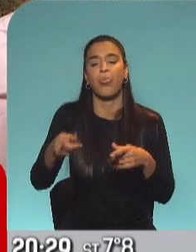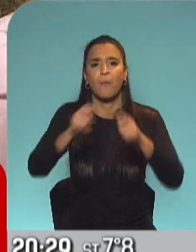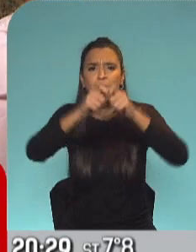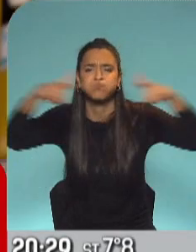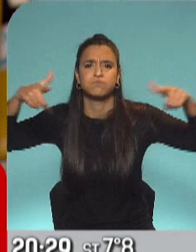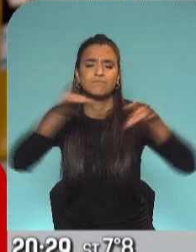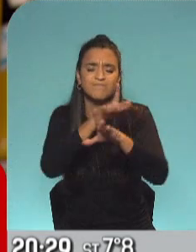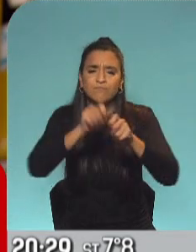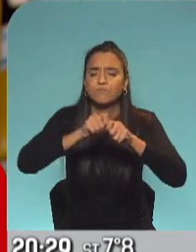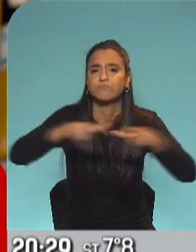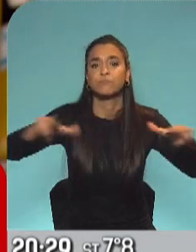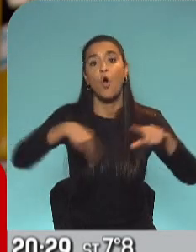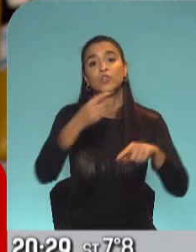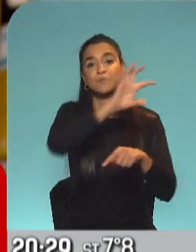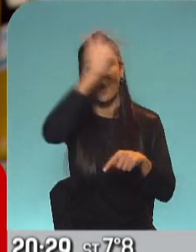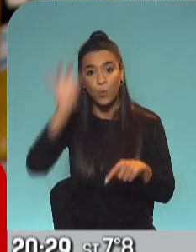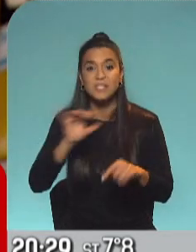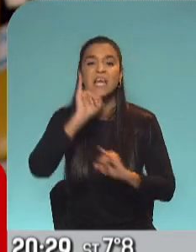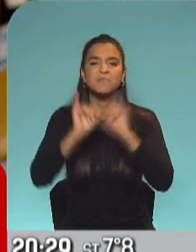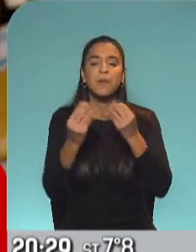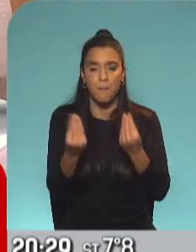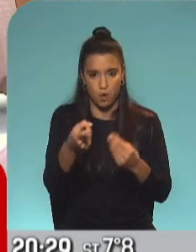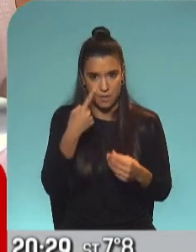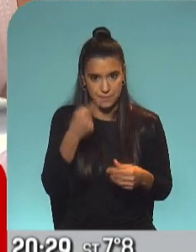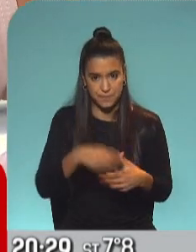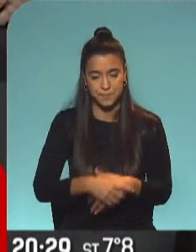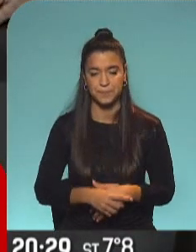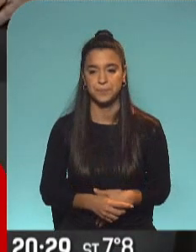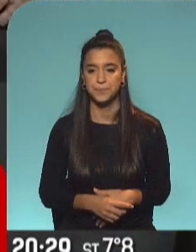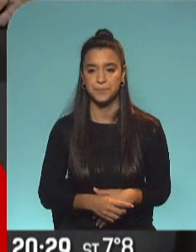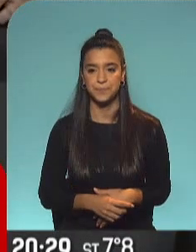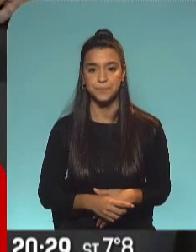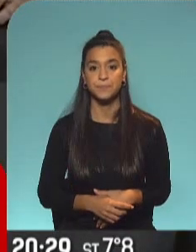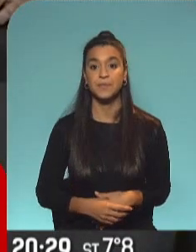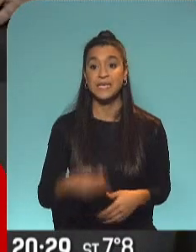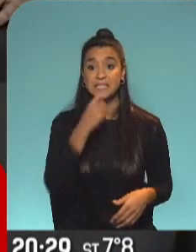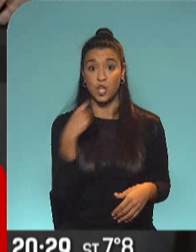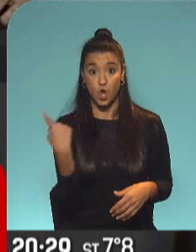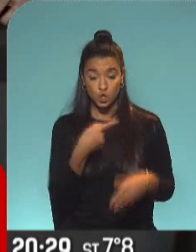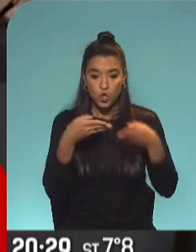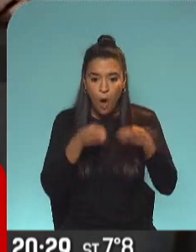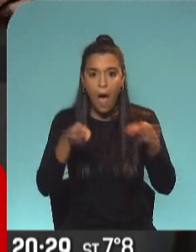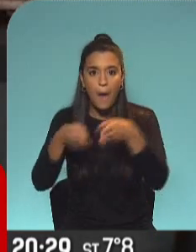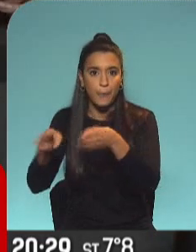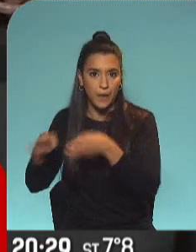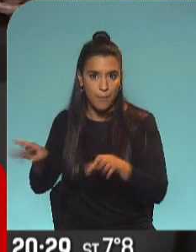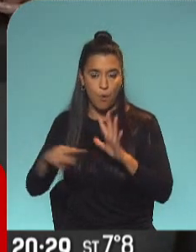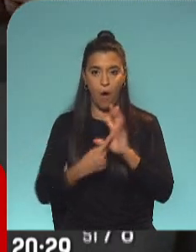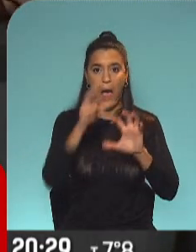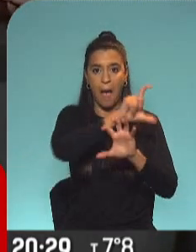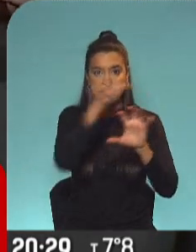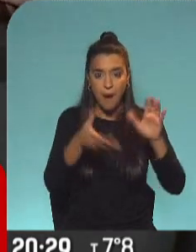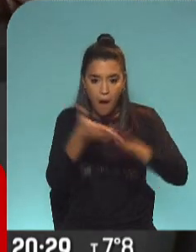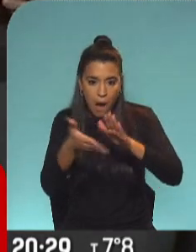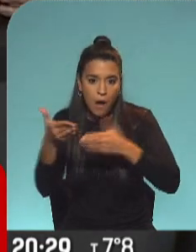otras provincias de la Argentina. Y él explica por qué. A ver. Si nosotros liberamos mucho el AMBA, te